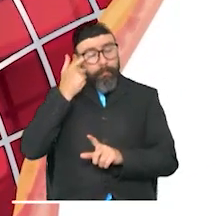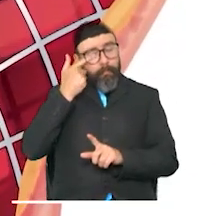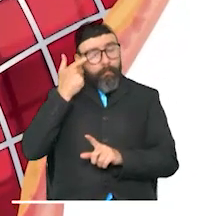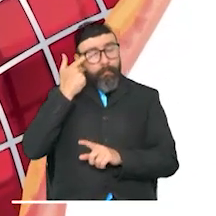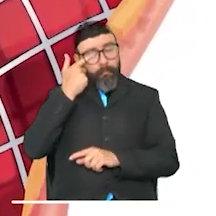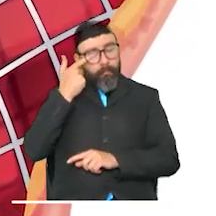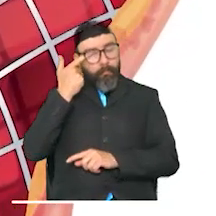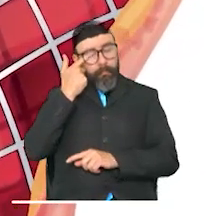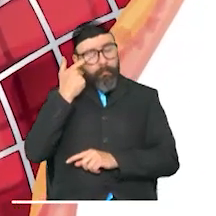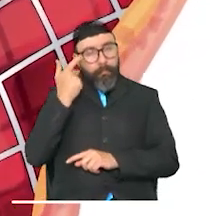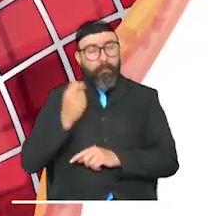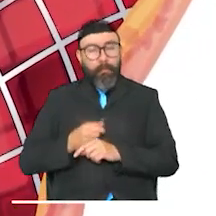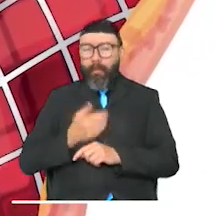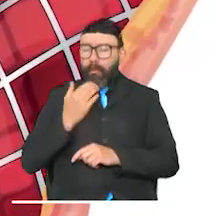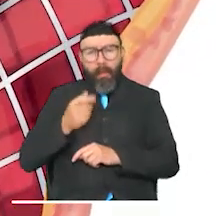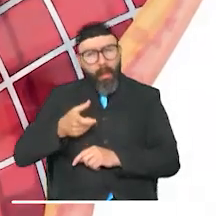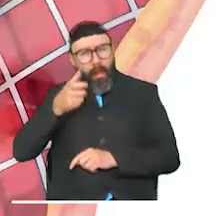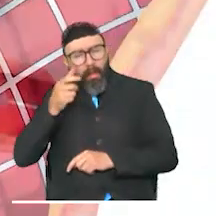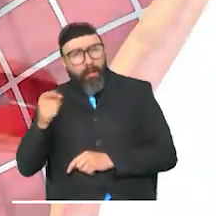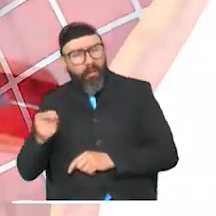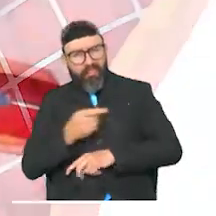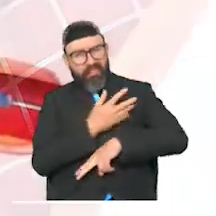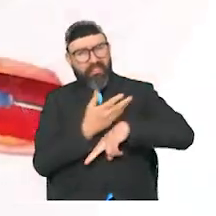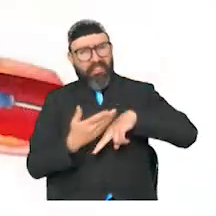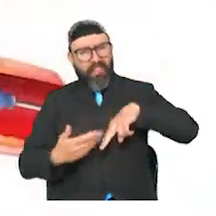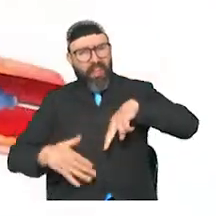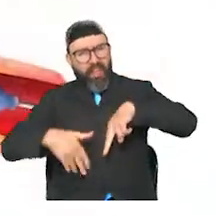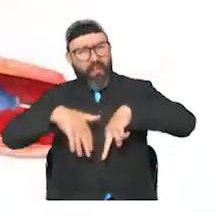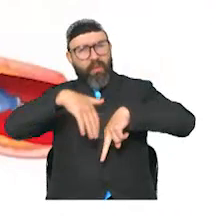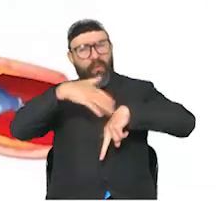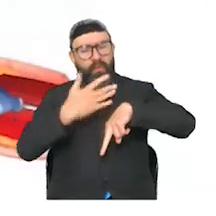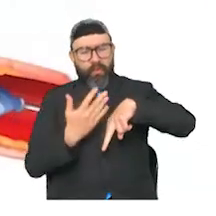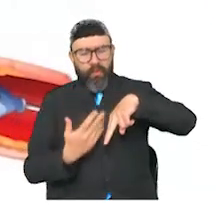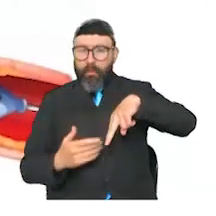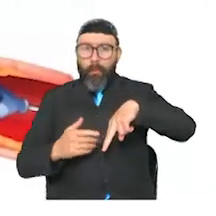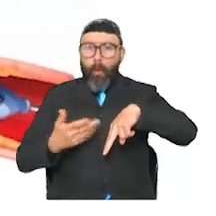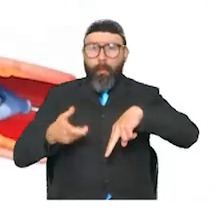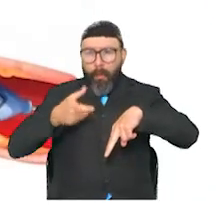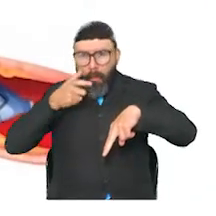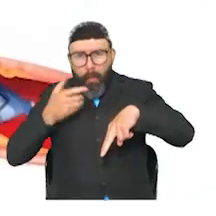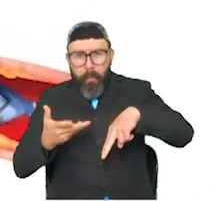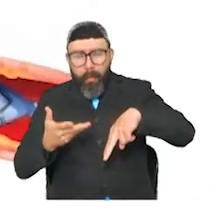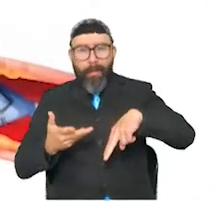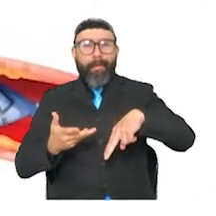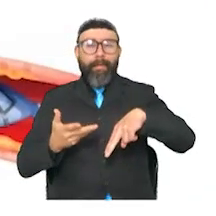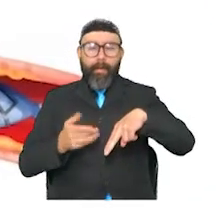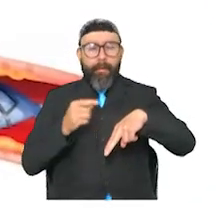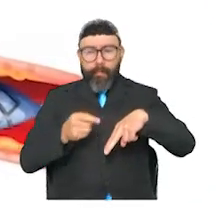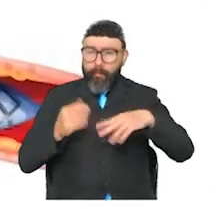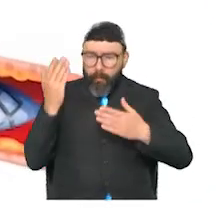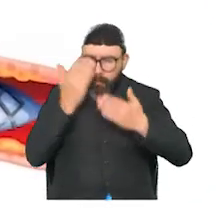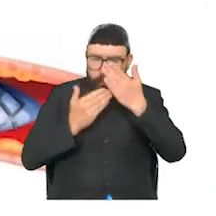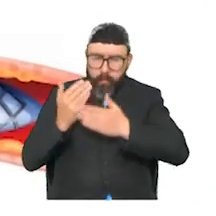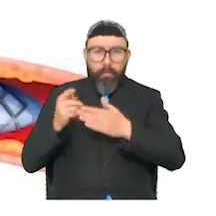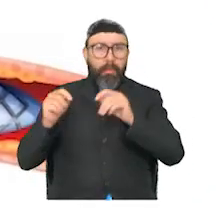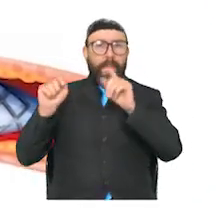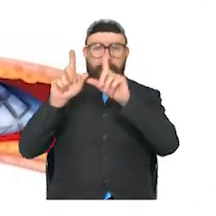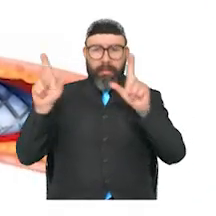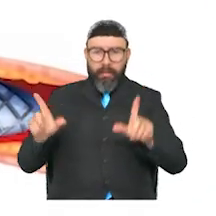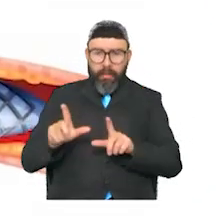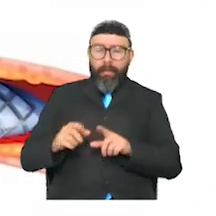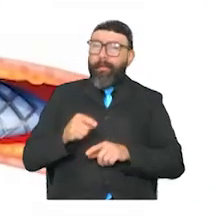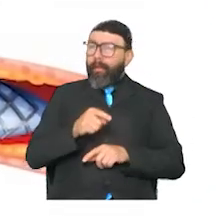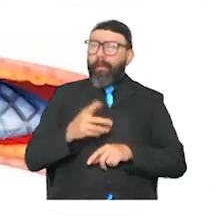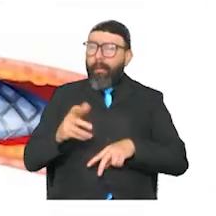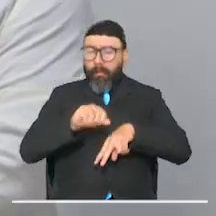hablamos de métodos ecográficos para evaluar cómo está el sistema circulatorio ya el doctor